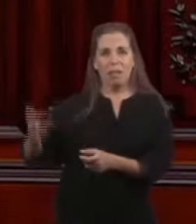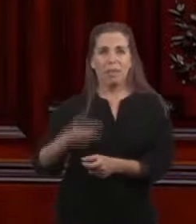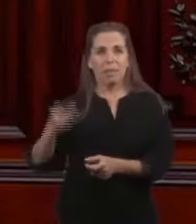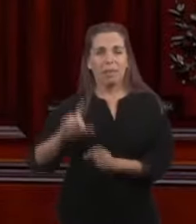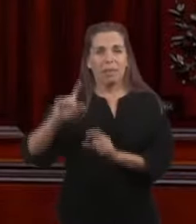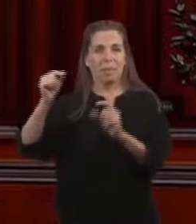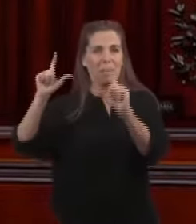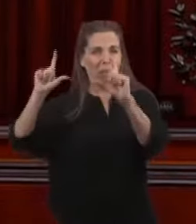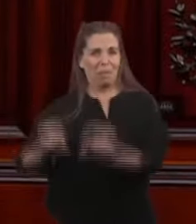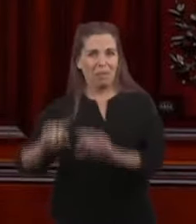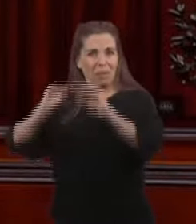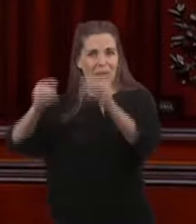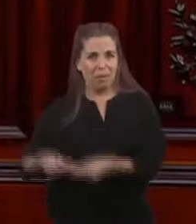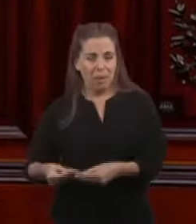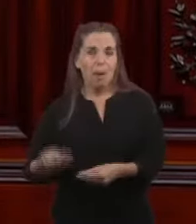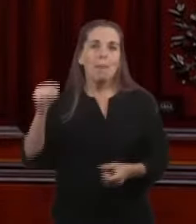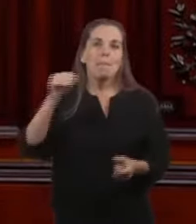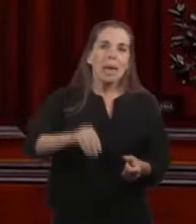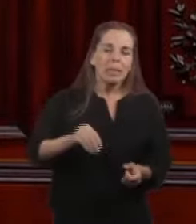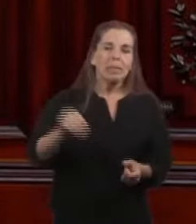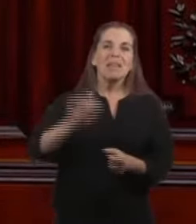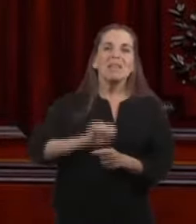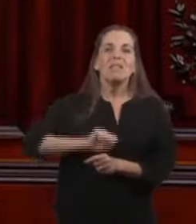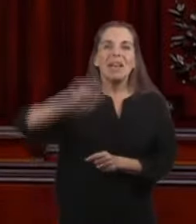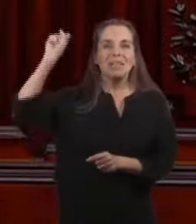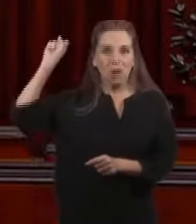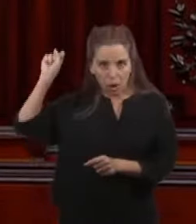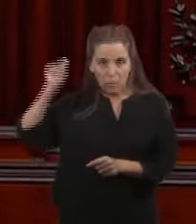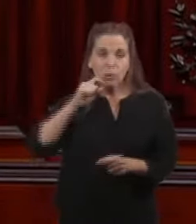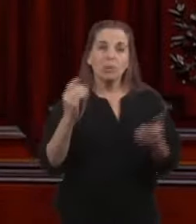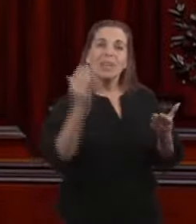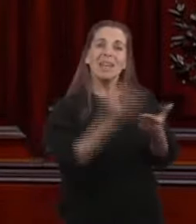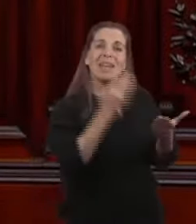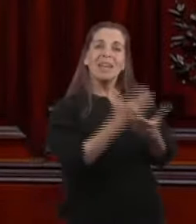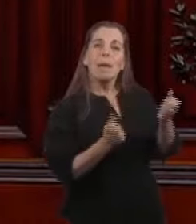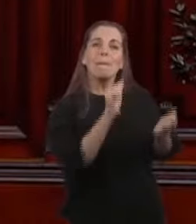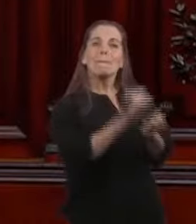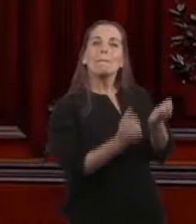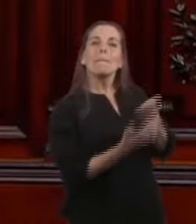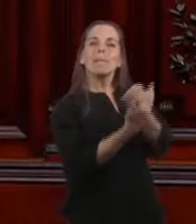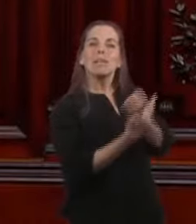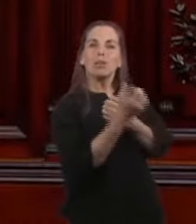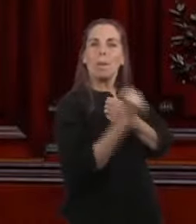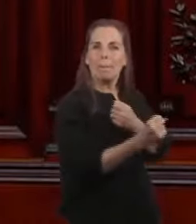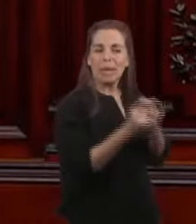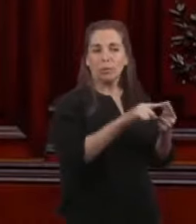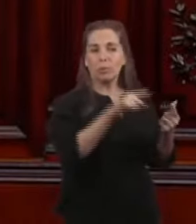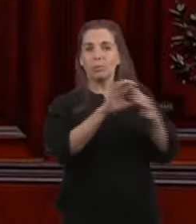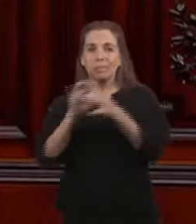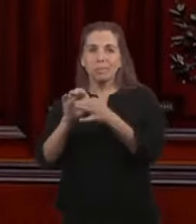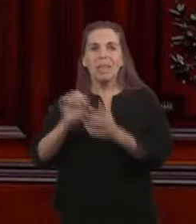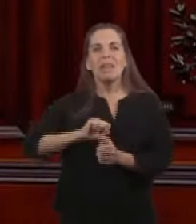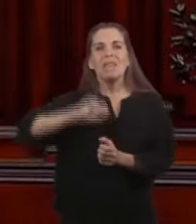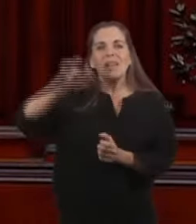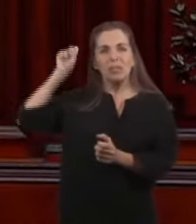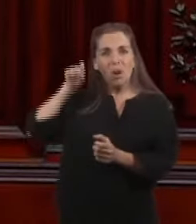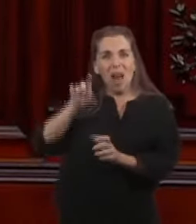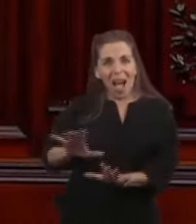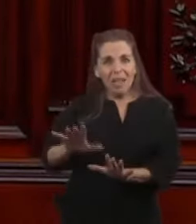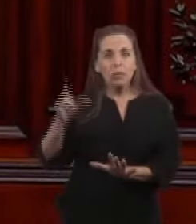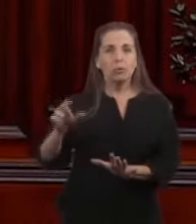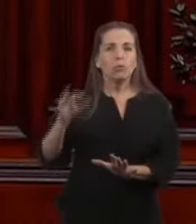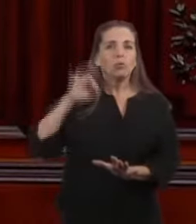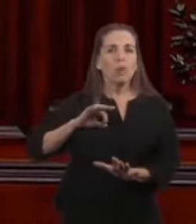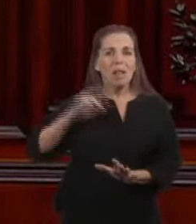de que la inflación que es consecuencia directa de la emisión monetaria golpea Entre 25 y 30 veces más a los que menos